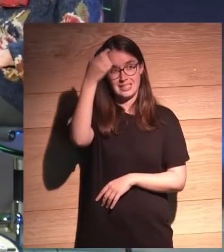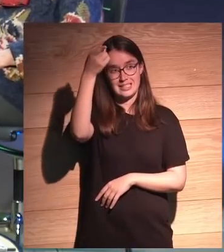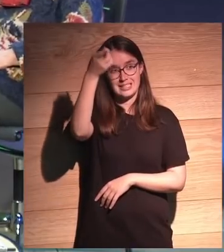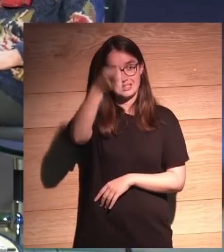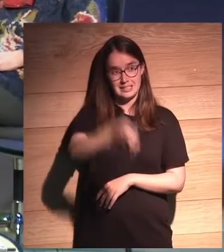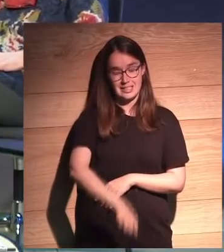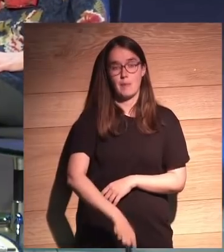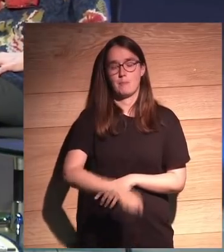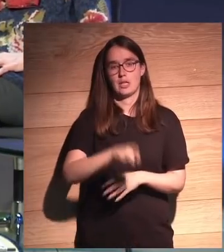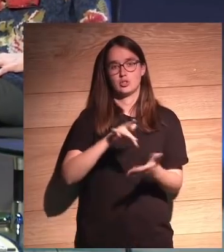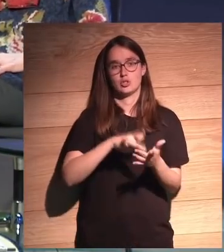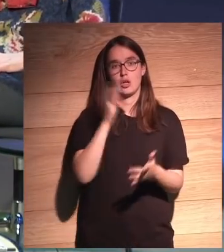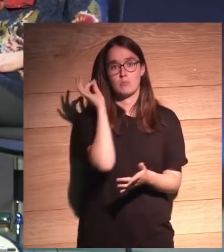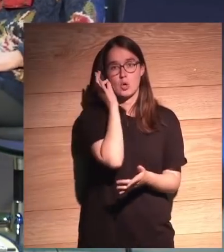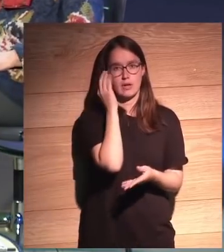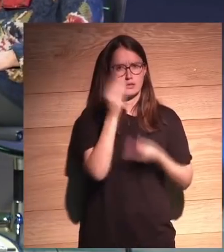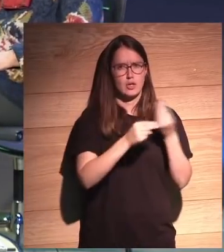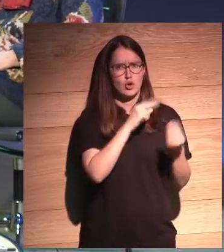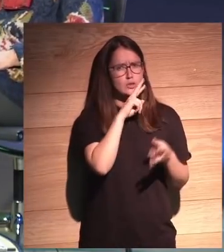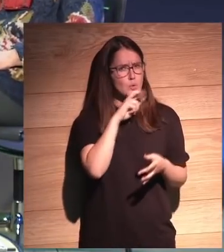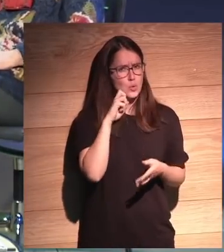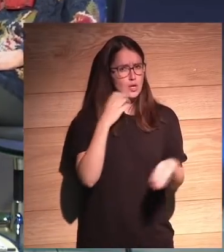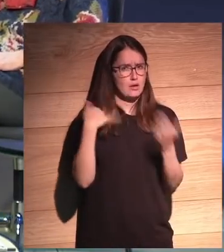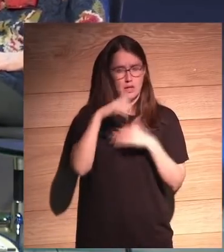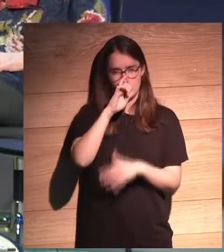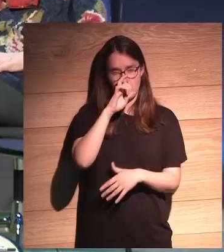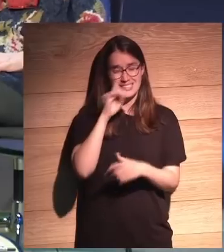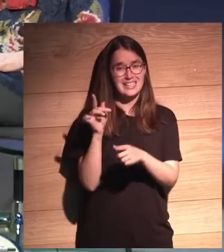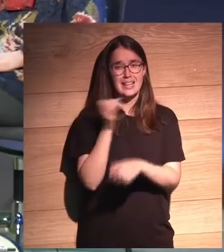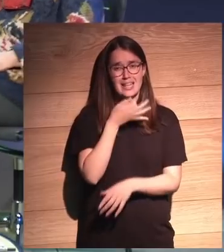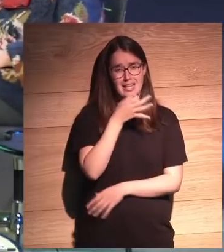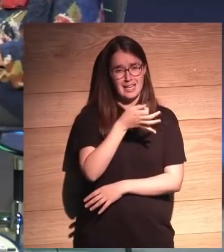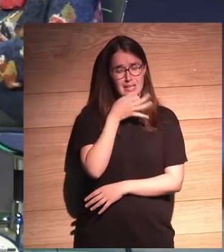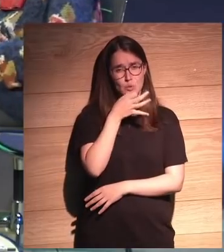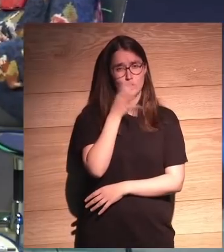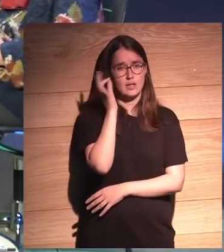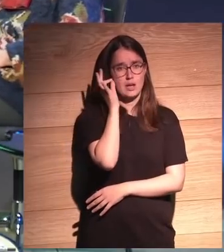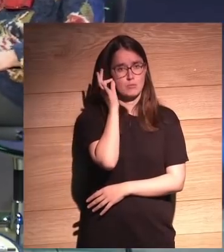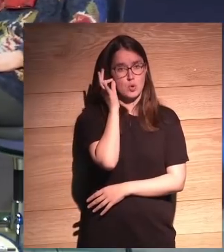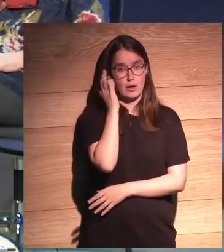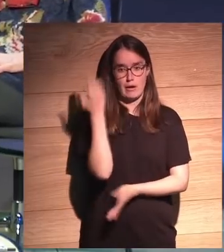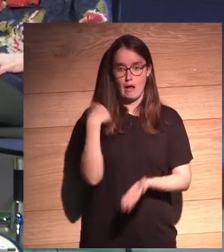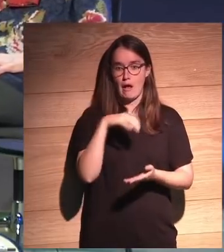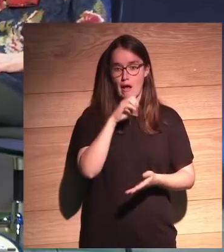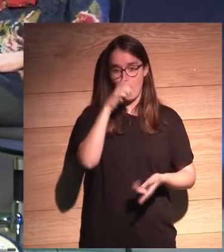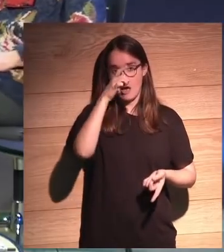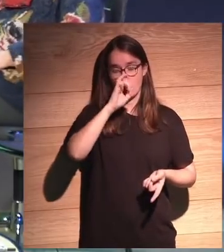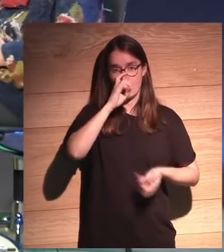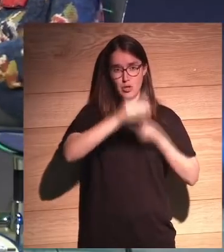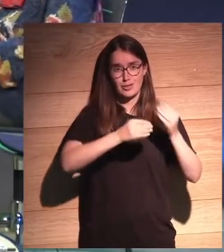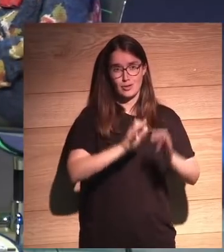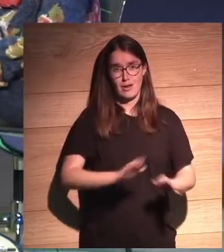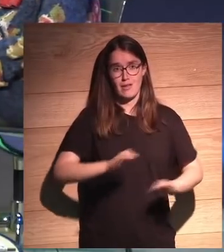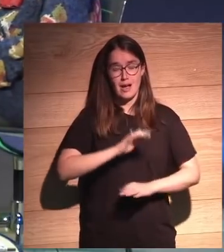también hubo mujeres haciendo cosas muy valiosas en el pasado. Es que este discurso de la mujer no hizo nada